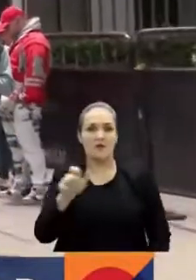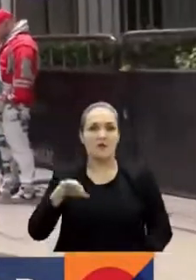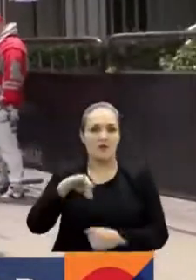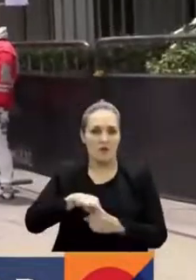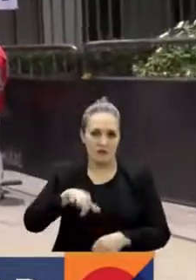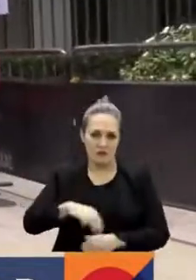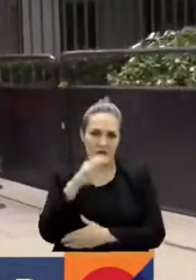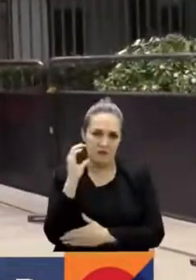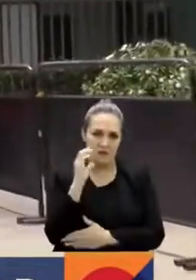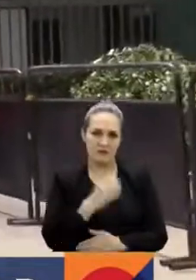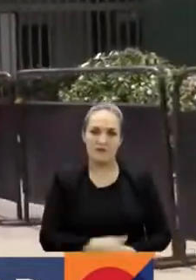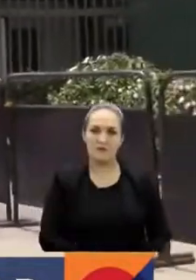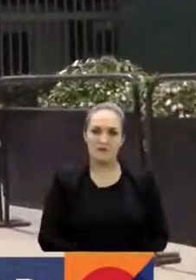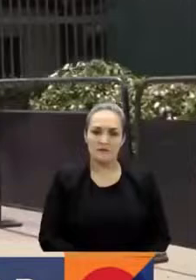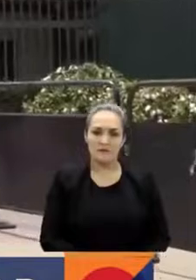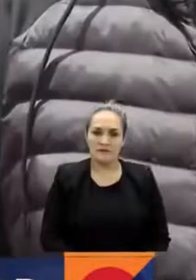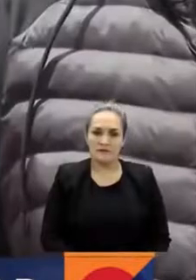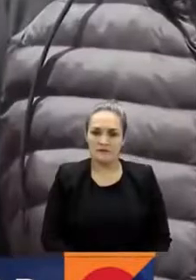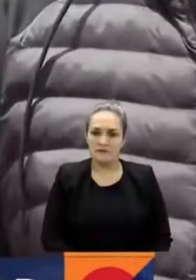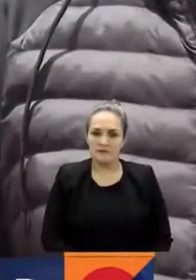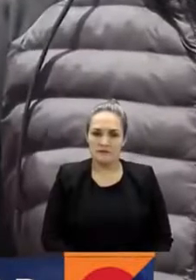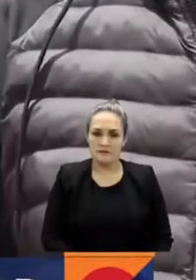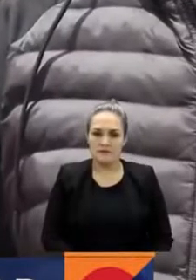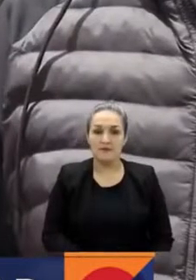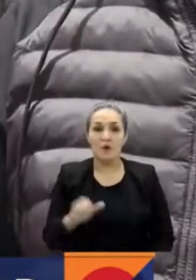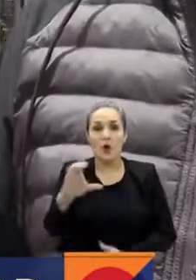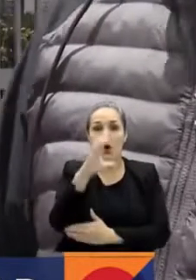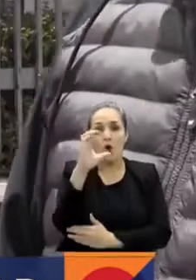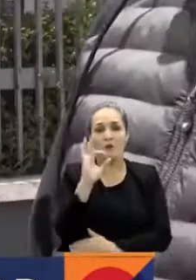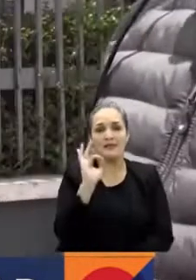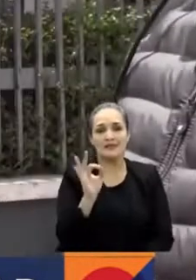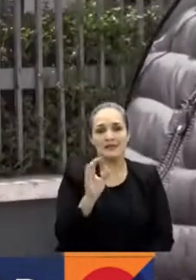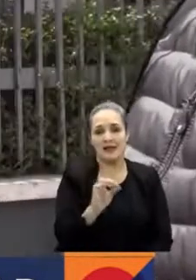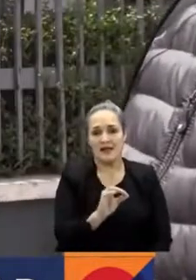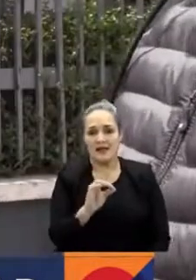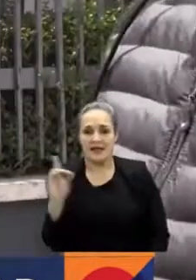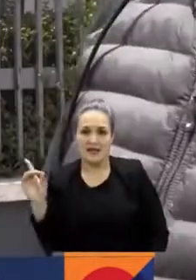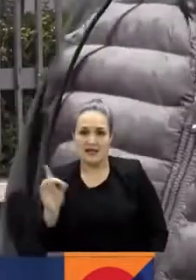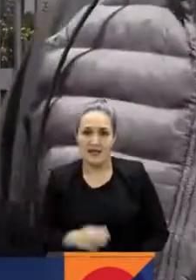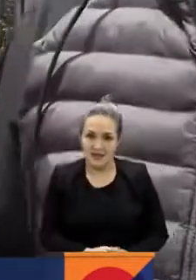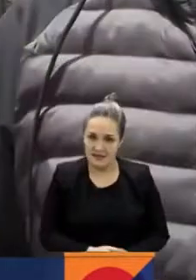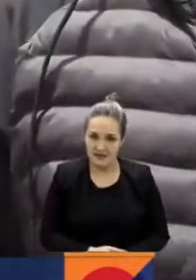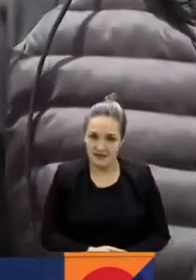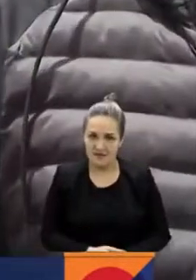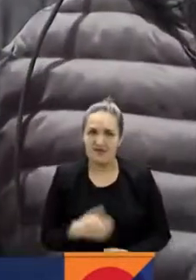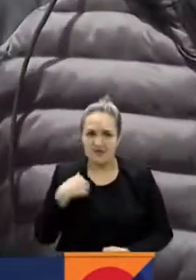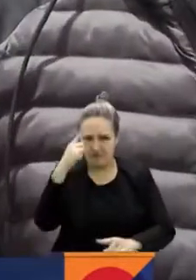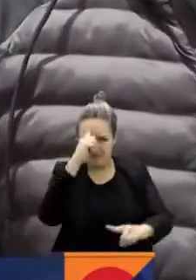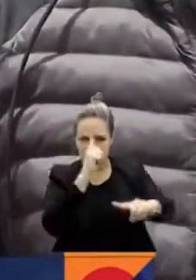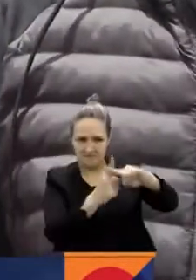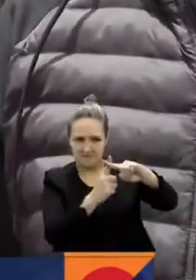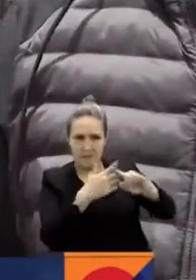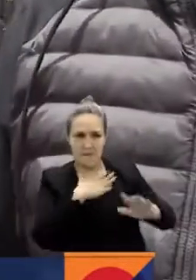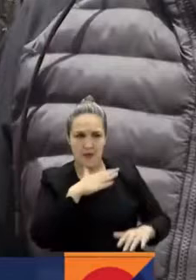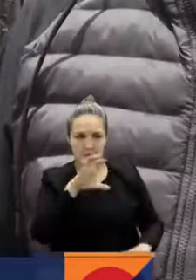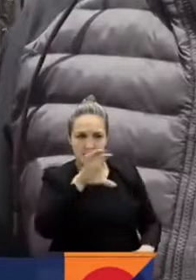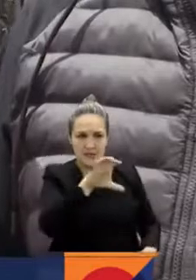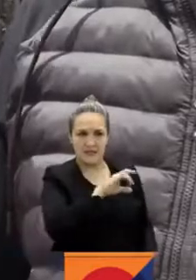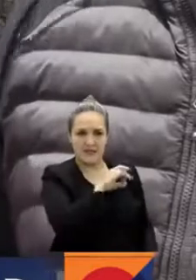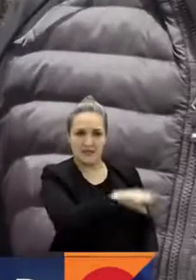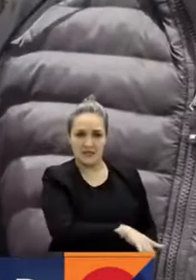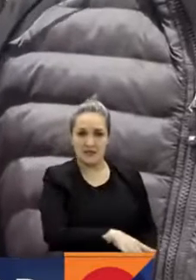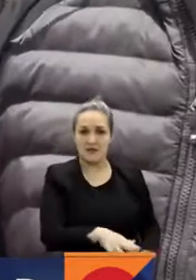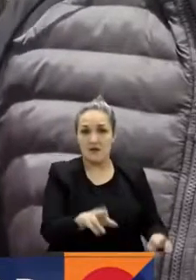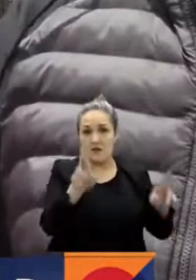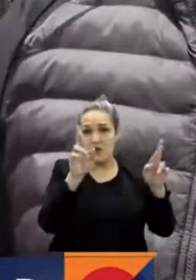votar. Sabes que en Colombia siempre gana la derecha, entonces por eso no tengo tanta esperanza en Colombia, pero sí tengo la esperanza en mi país. Y nada,